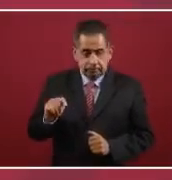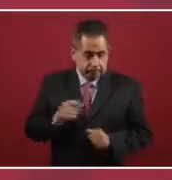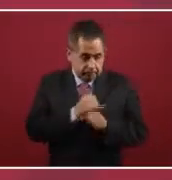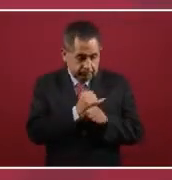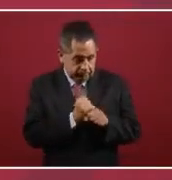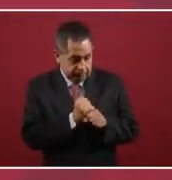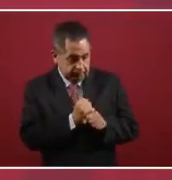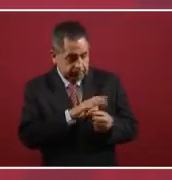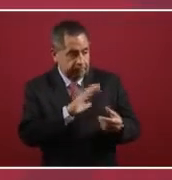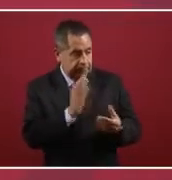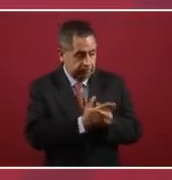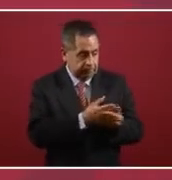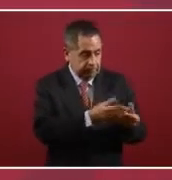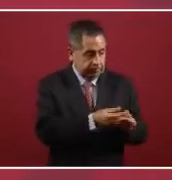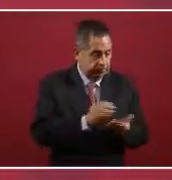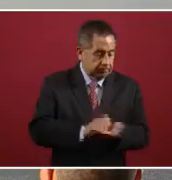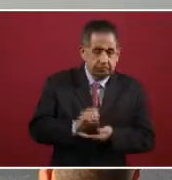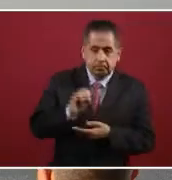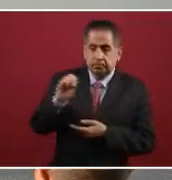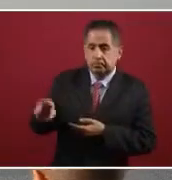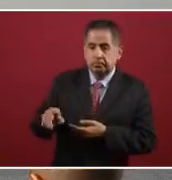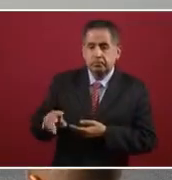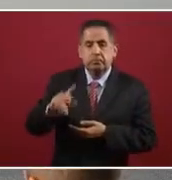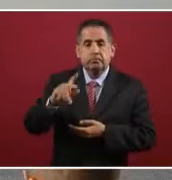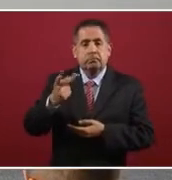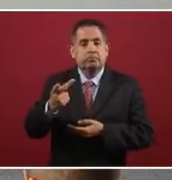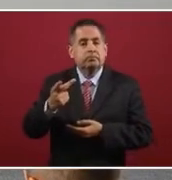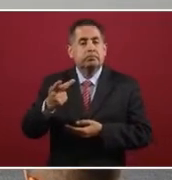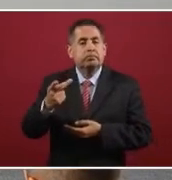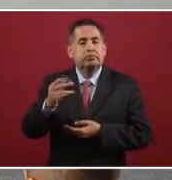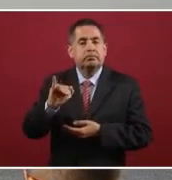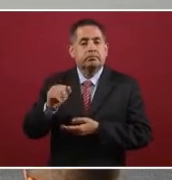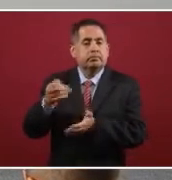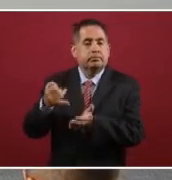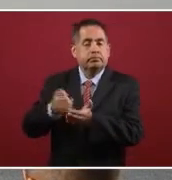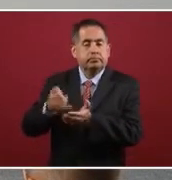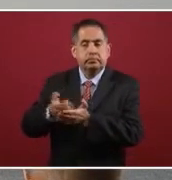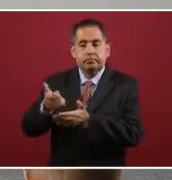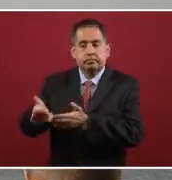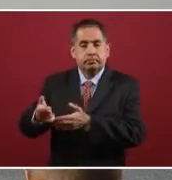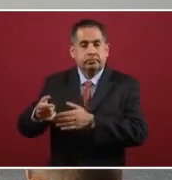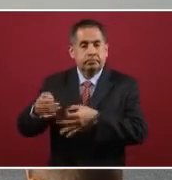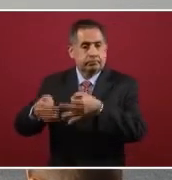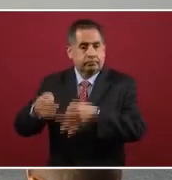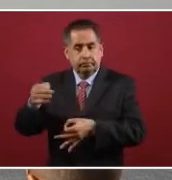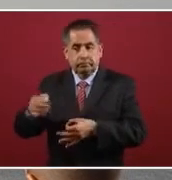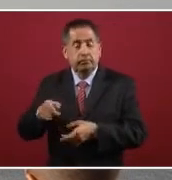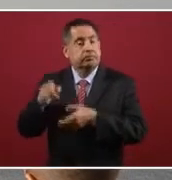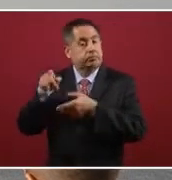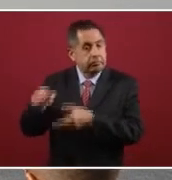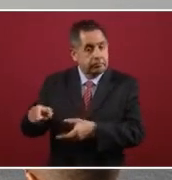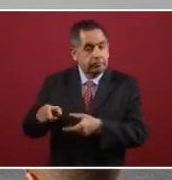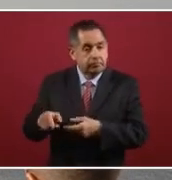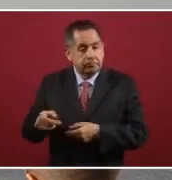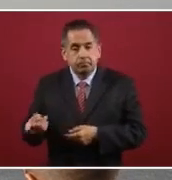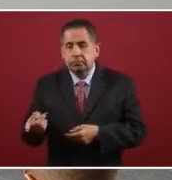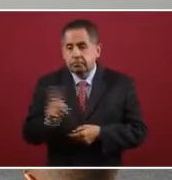expediente a la Procuraduría Fiscal y la Procuraduría Fiscal hace lo propio,